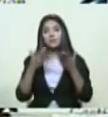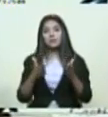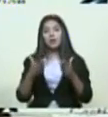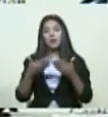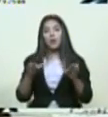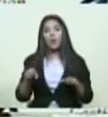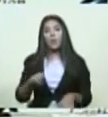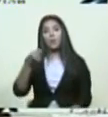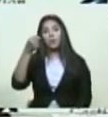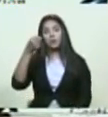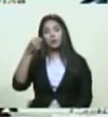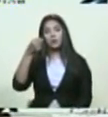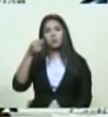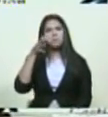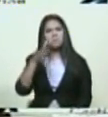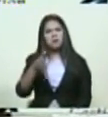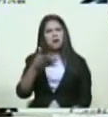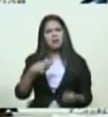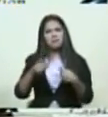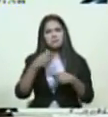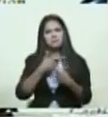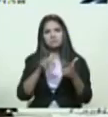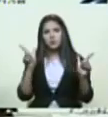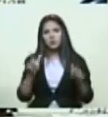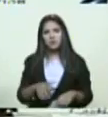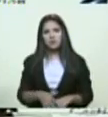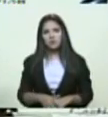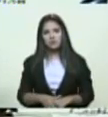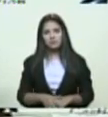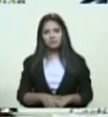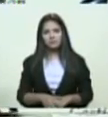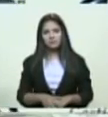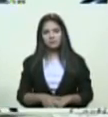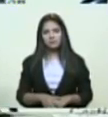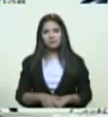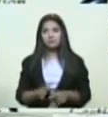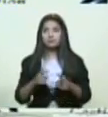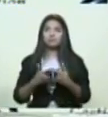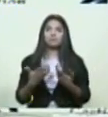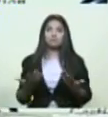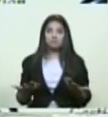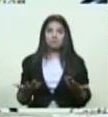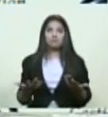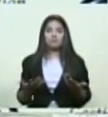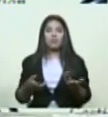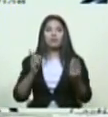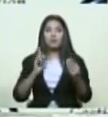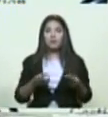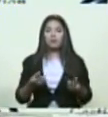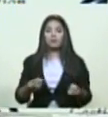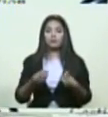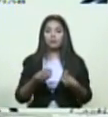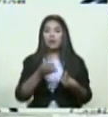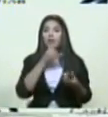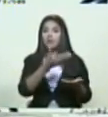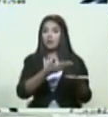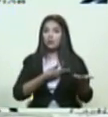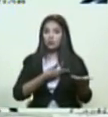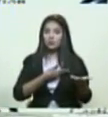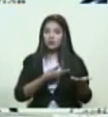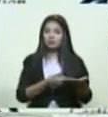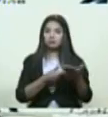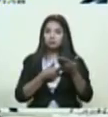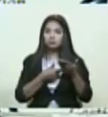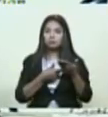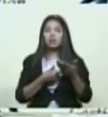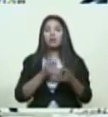repito, para traficar con su libertad. Entonces, vamos a recibir esas denuncias, vamos